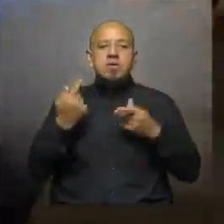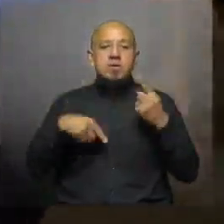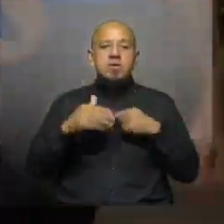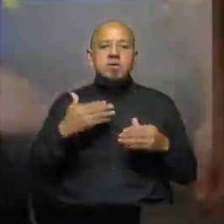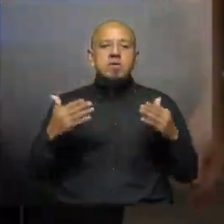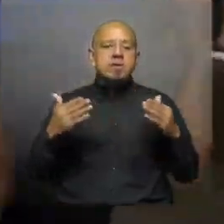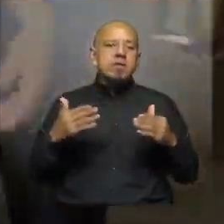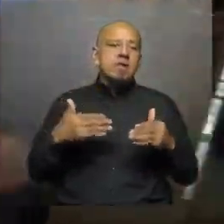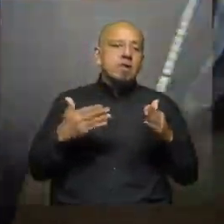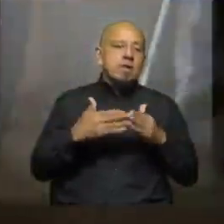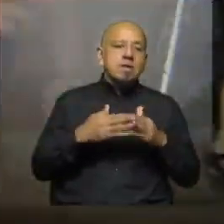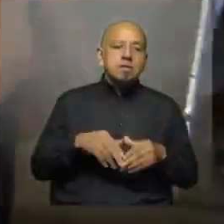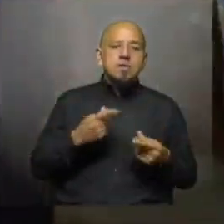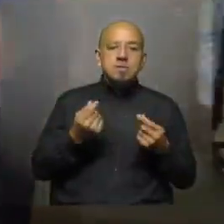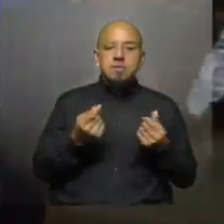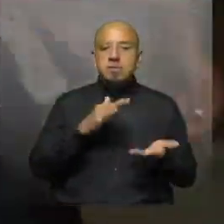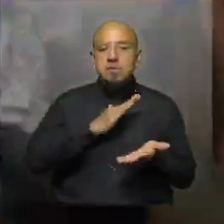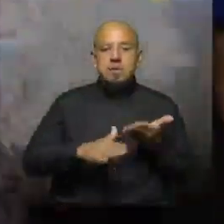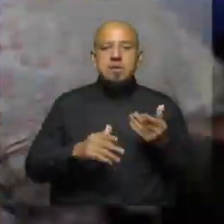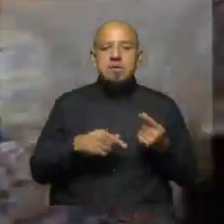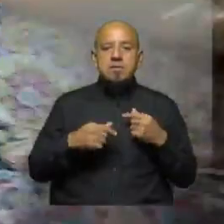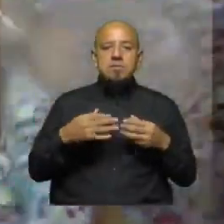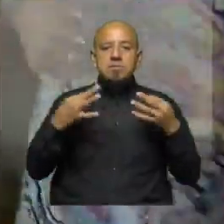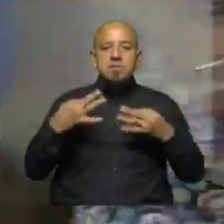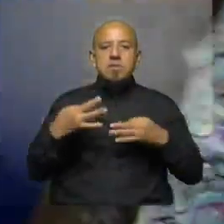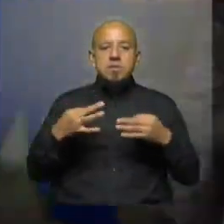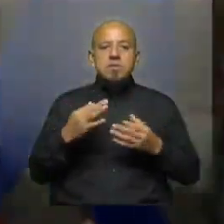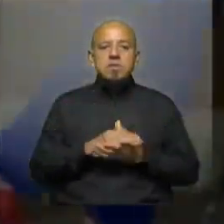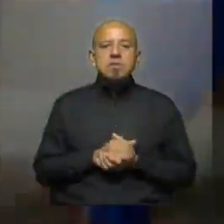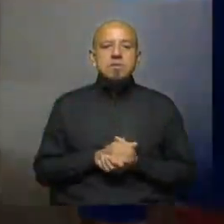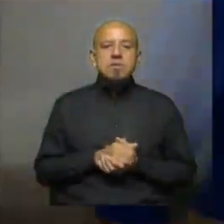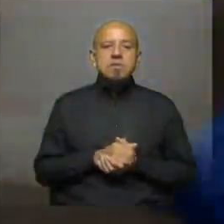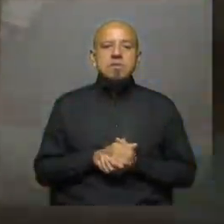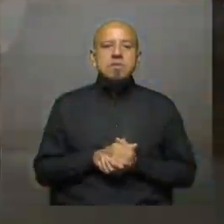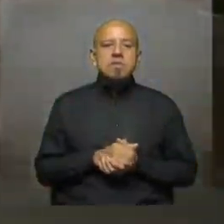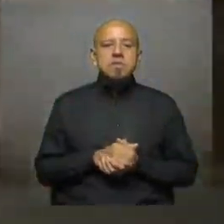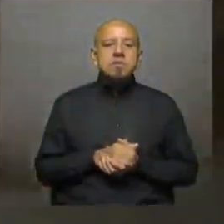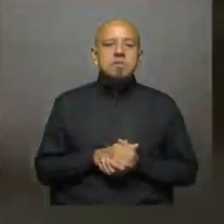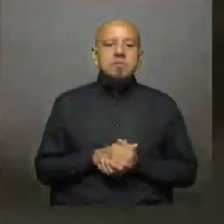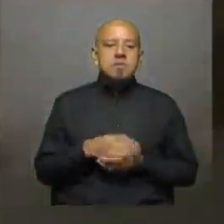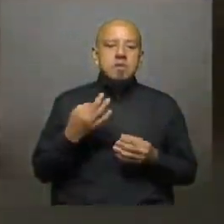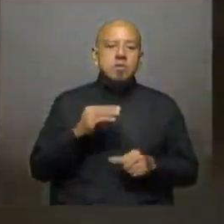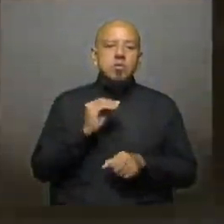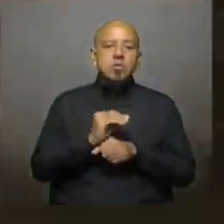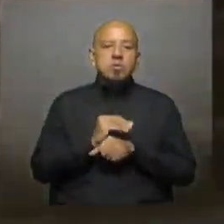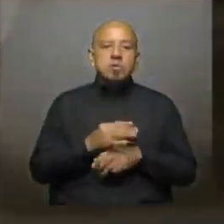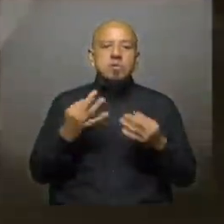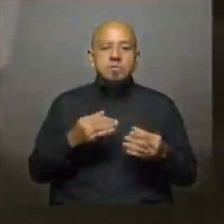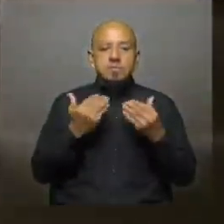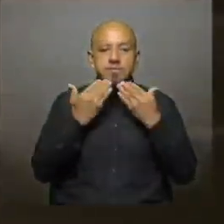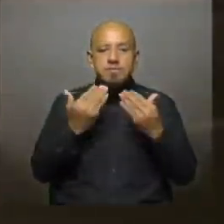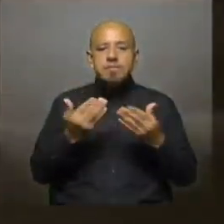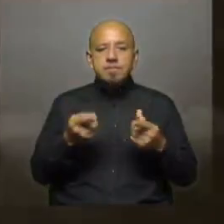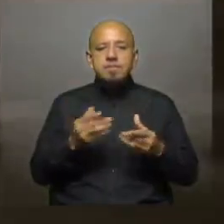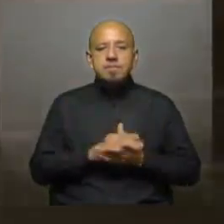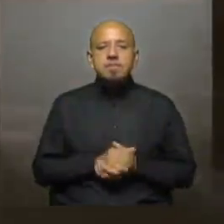esquinas, sin cobrar entrada. Una maravilla, la verdad que sí, una maravilla cultural. Bueno, muchas gracias, Caro.